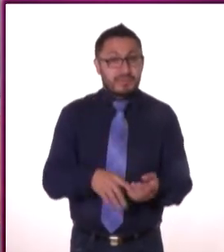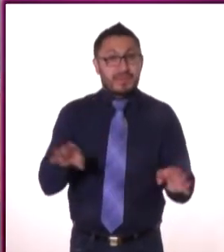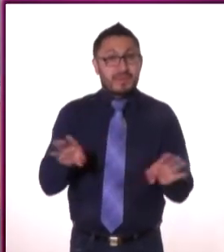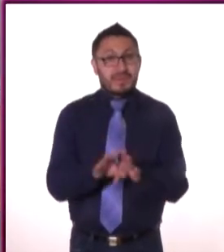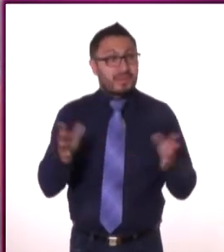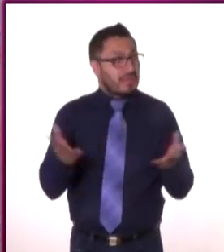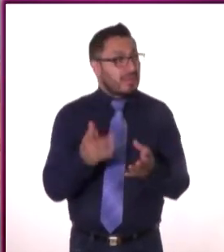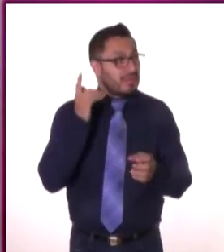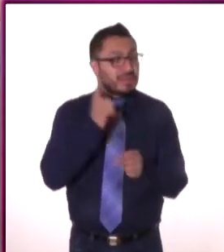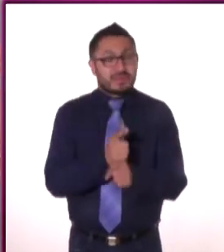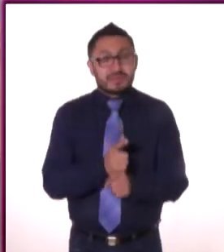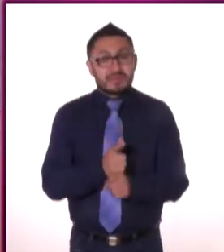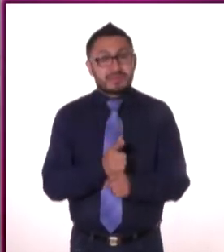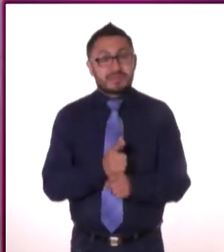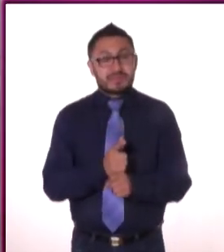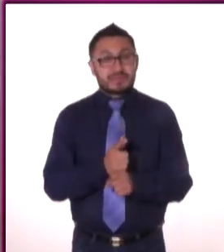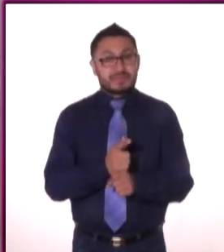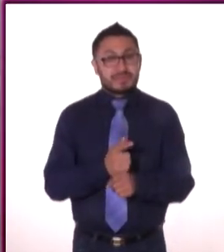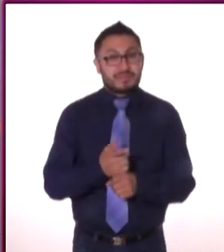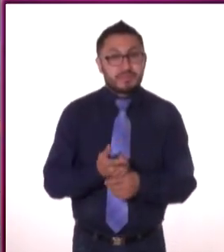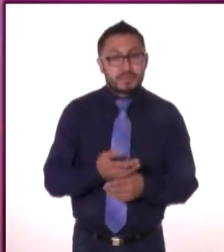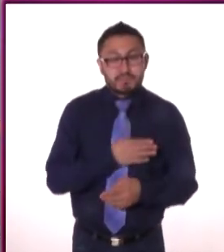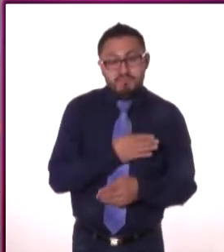se realizaría este cálculo? ¿Es posible hacerlo?